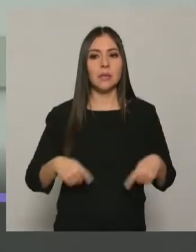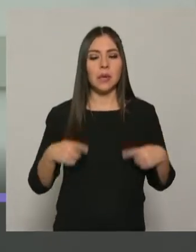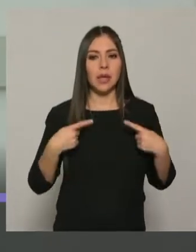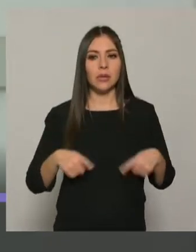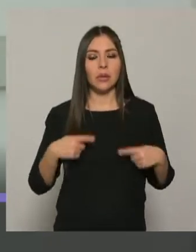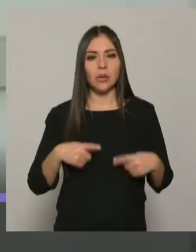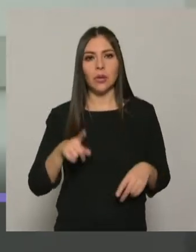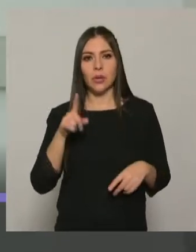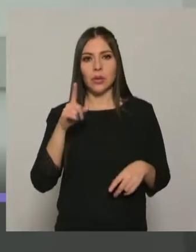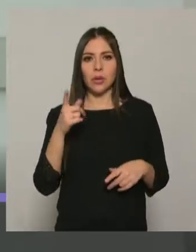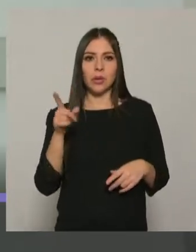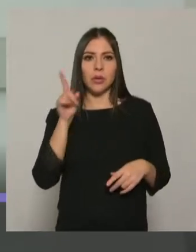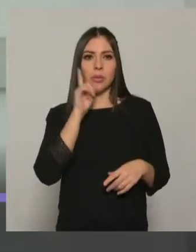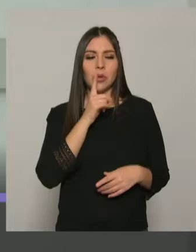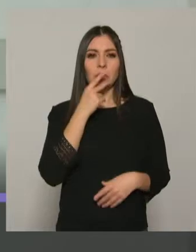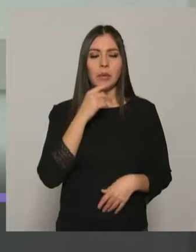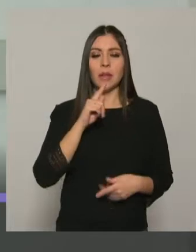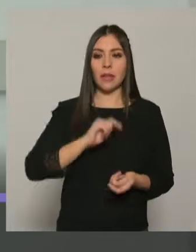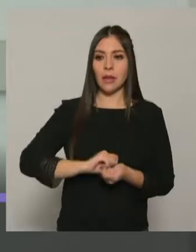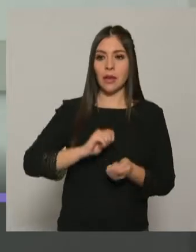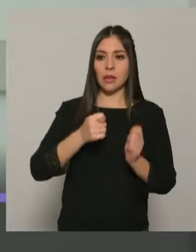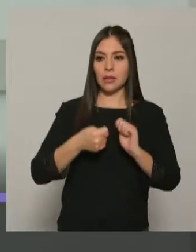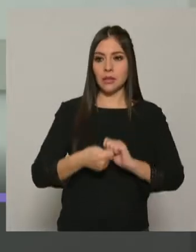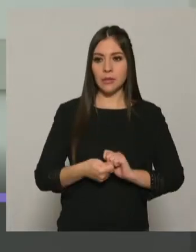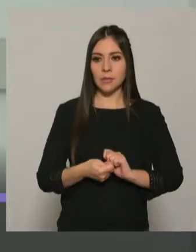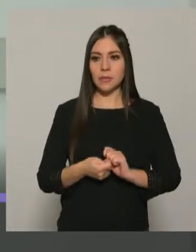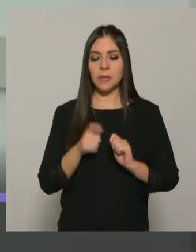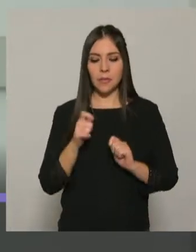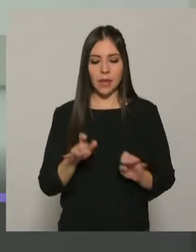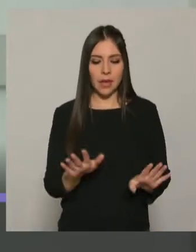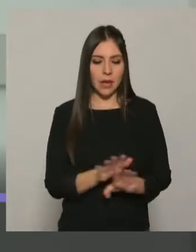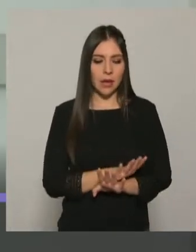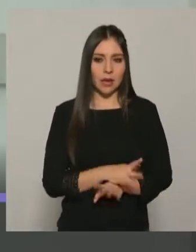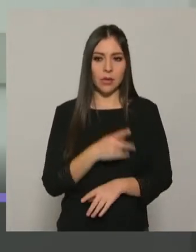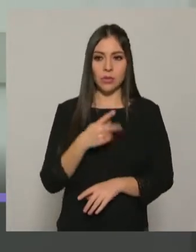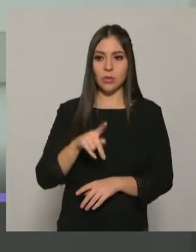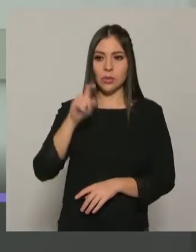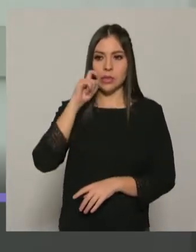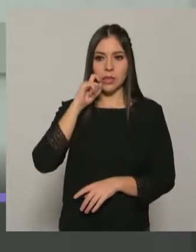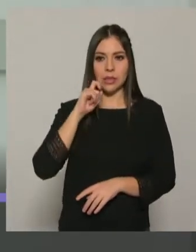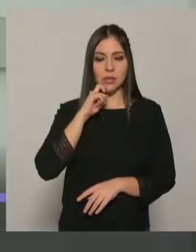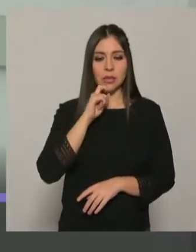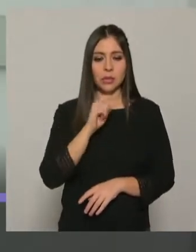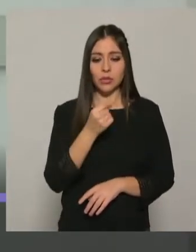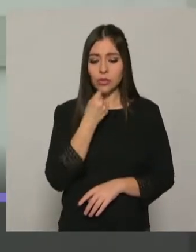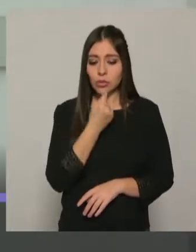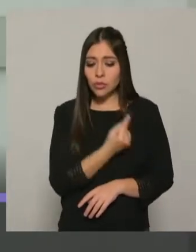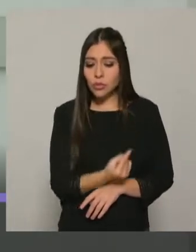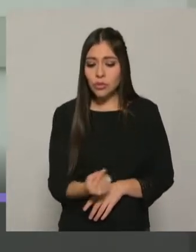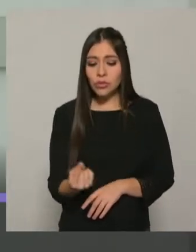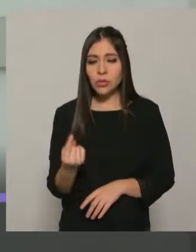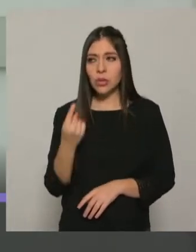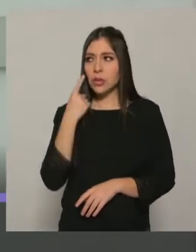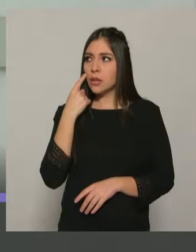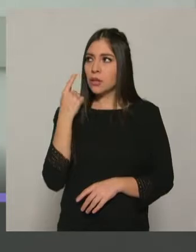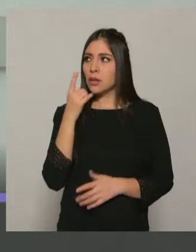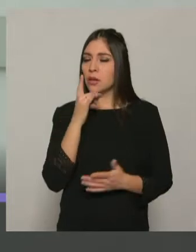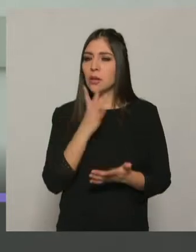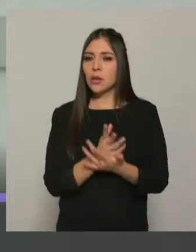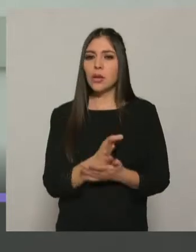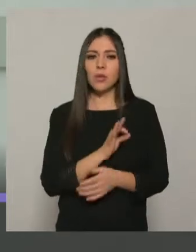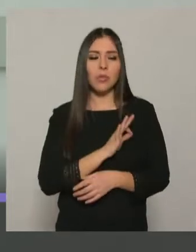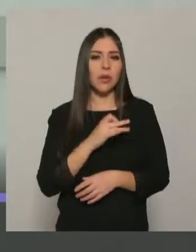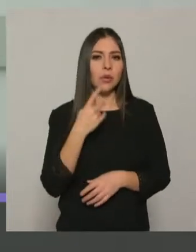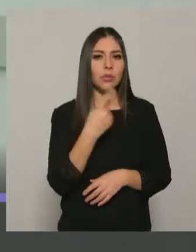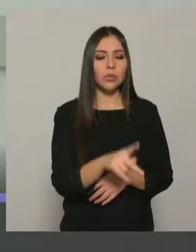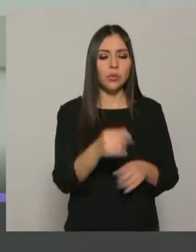transgénero o transexuales, incluso travestis, que es una condición que se manifiesta desde la infancia, puedan tener acceso a lo que es el reconocimiento de su